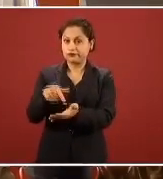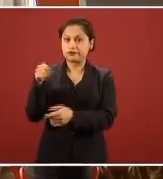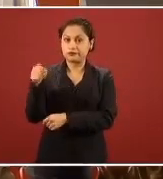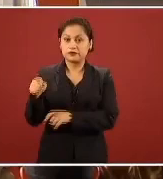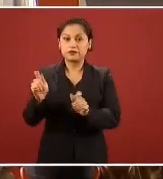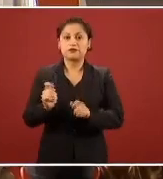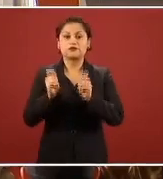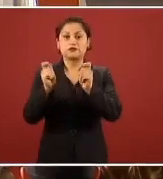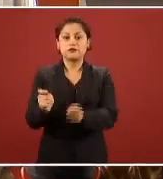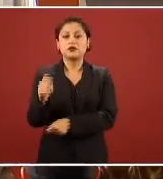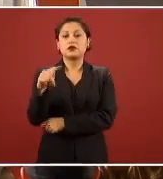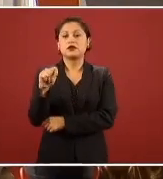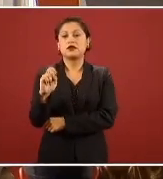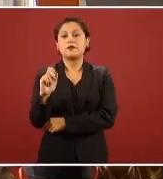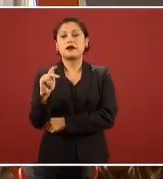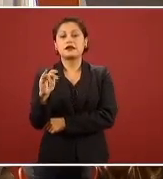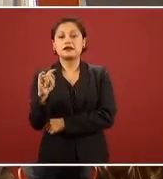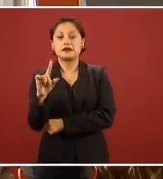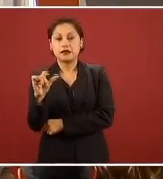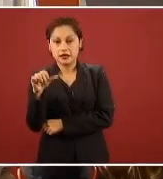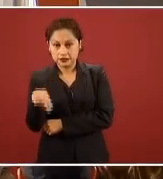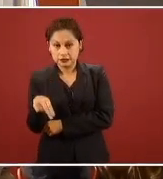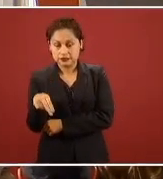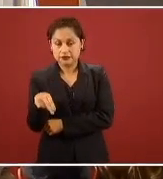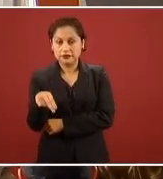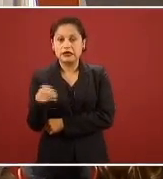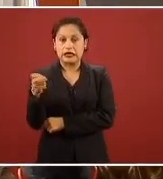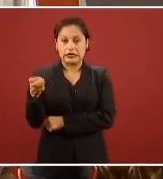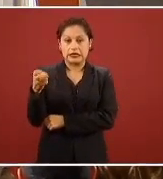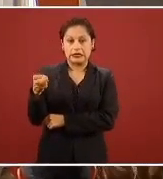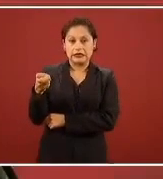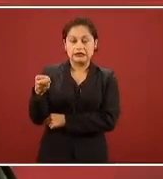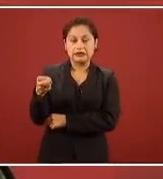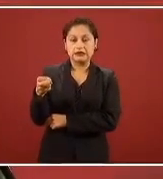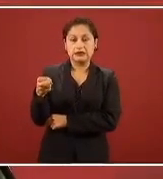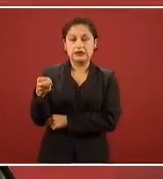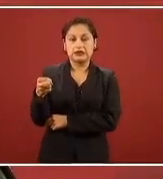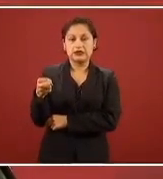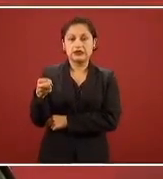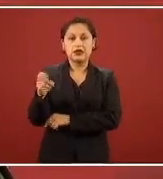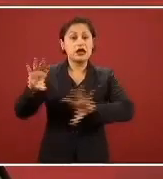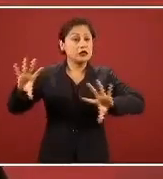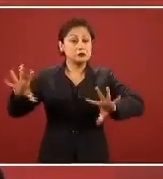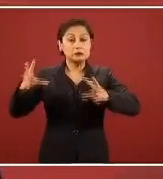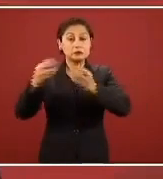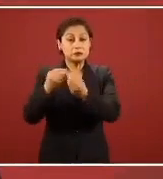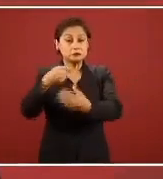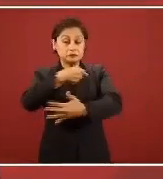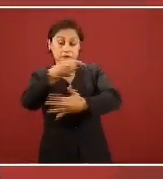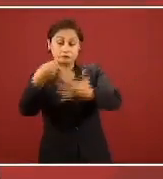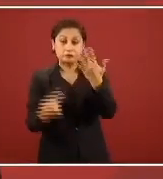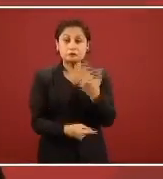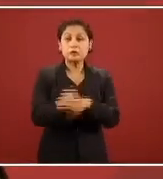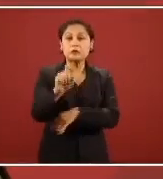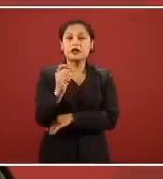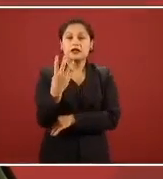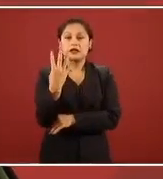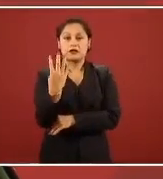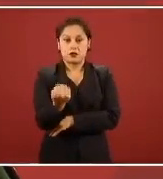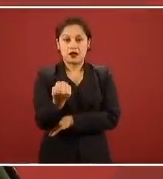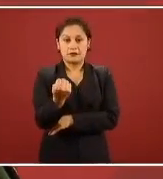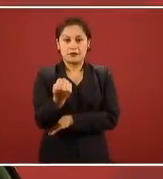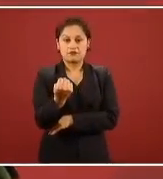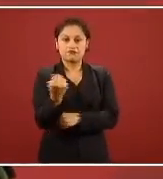será Tepatitlán, una de ellas, bueno, son 20, 29, les voy a dar a conocer